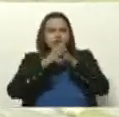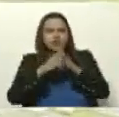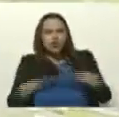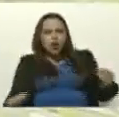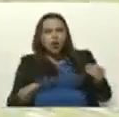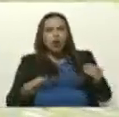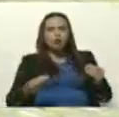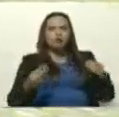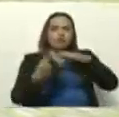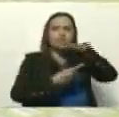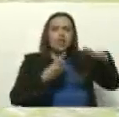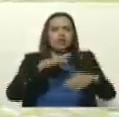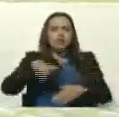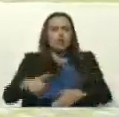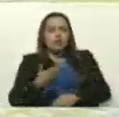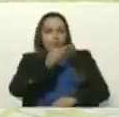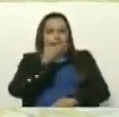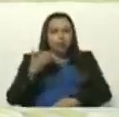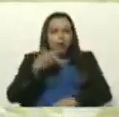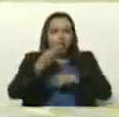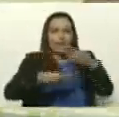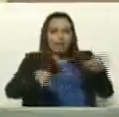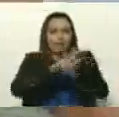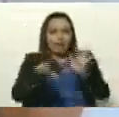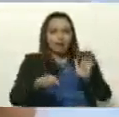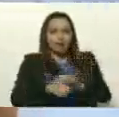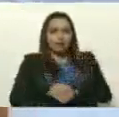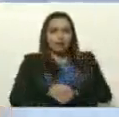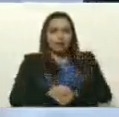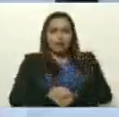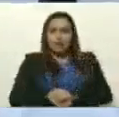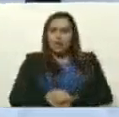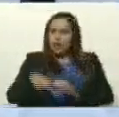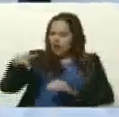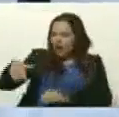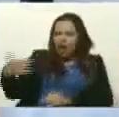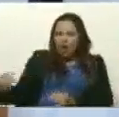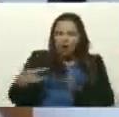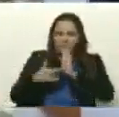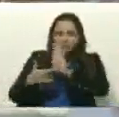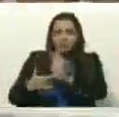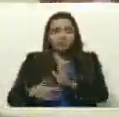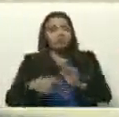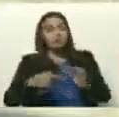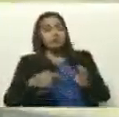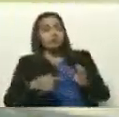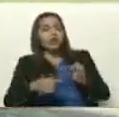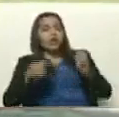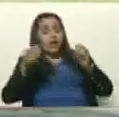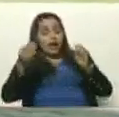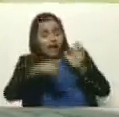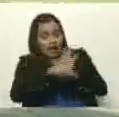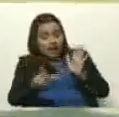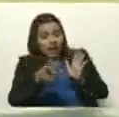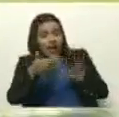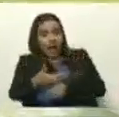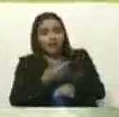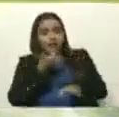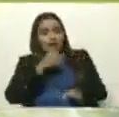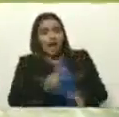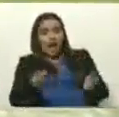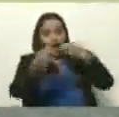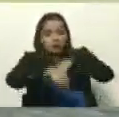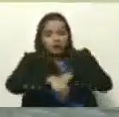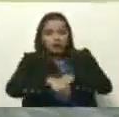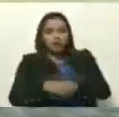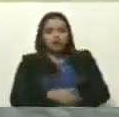pormenores para hacer posible un reglamento pero previamente todo lo que nos ha presentado reglamento que tuvo consenso con la jefatura jurídica de